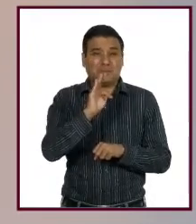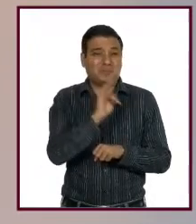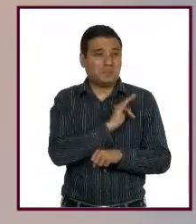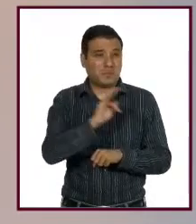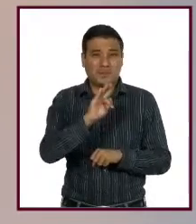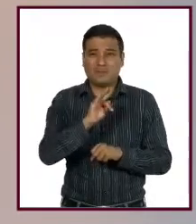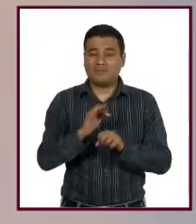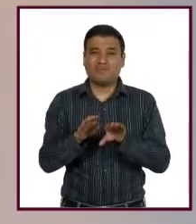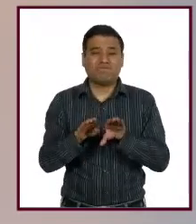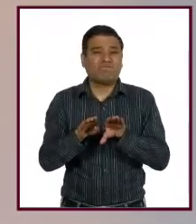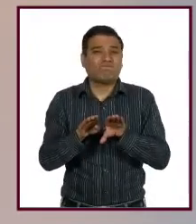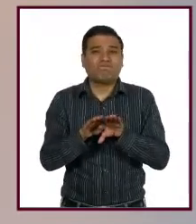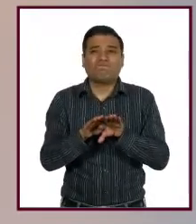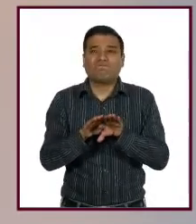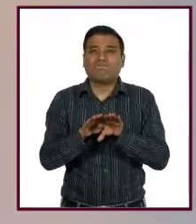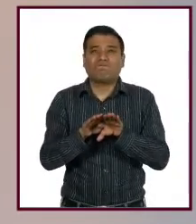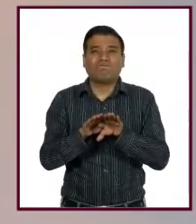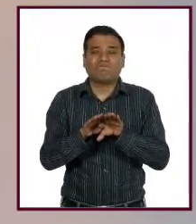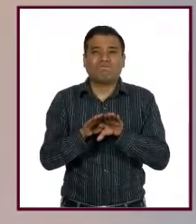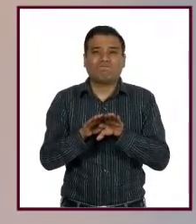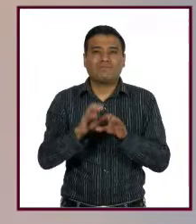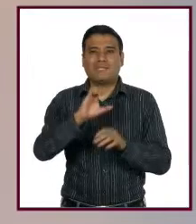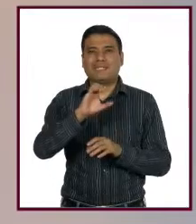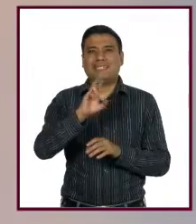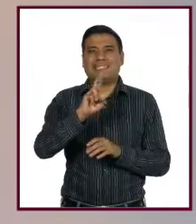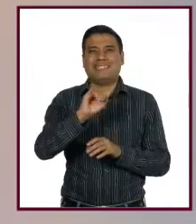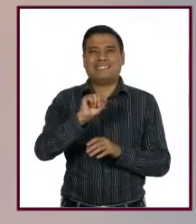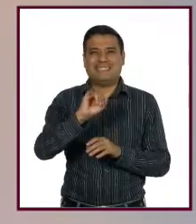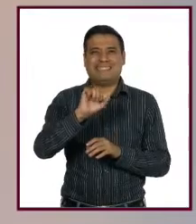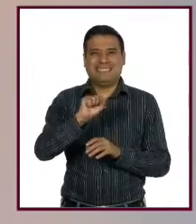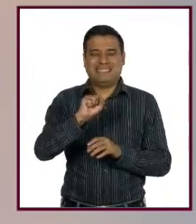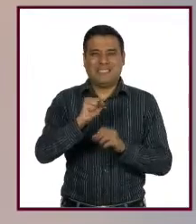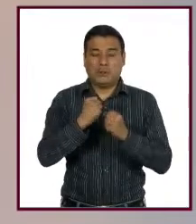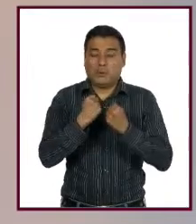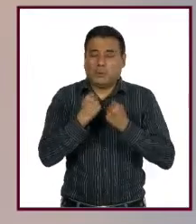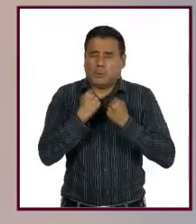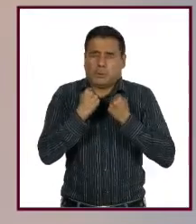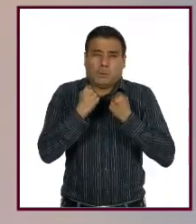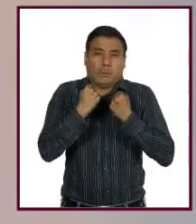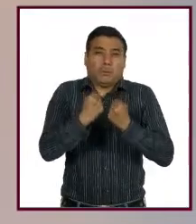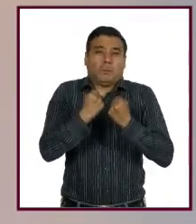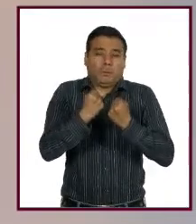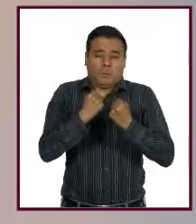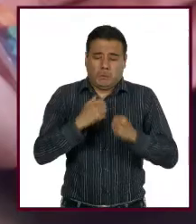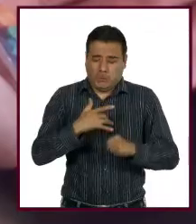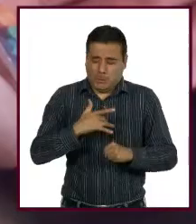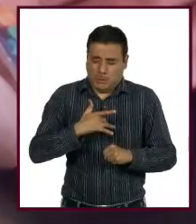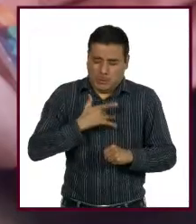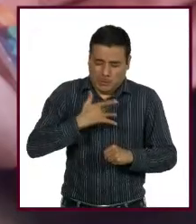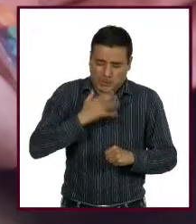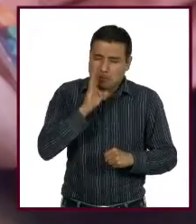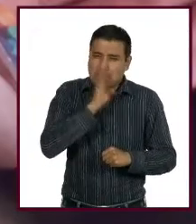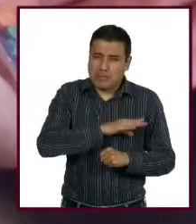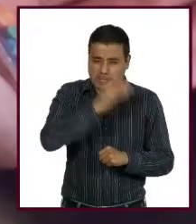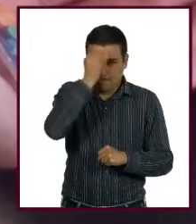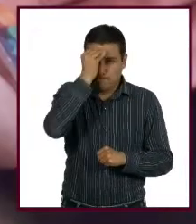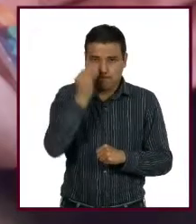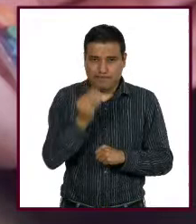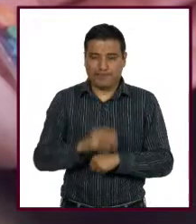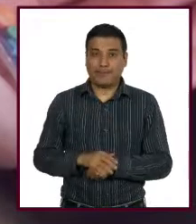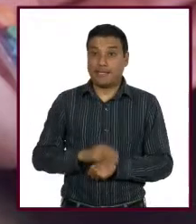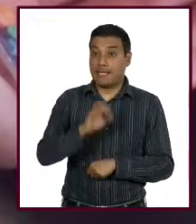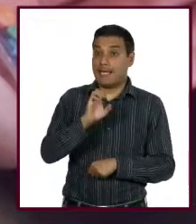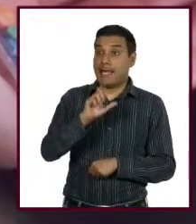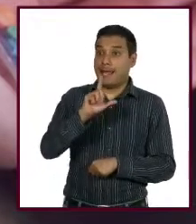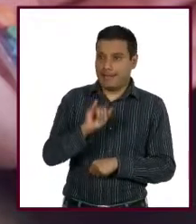tipo de crisis relacionadas con el componente asmático. Eli Pérez, realmente agradezco